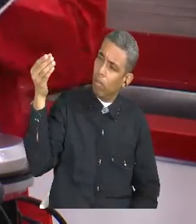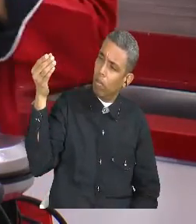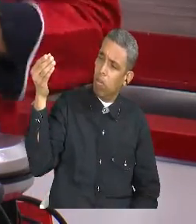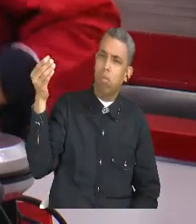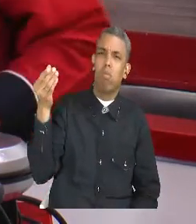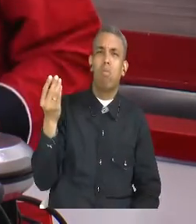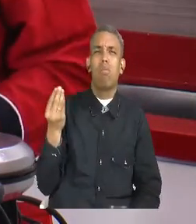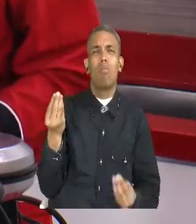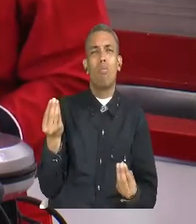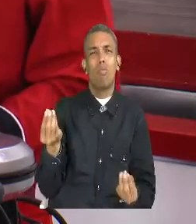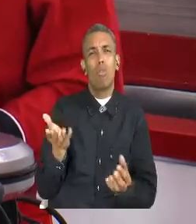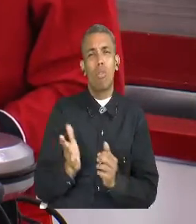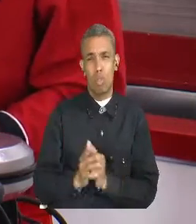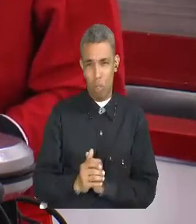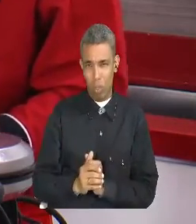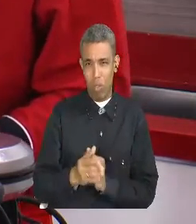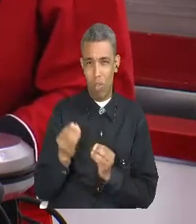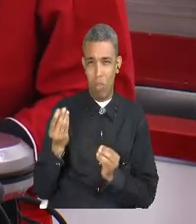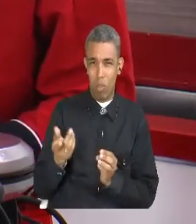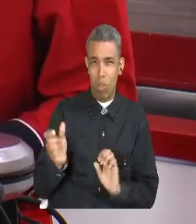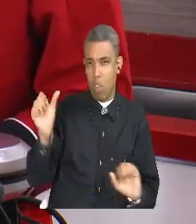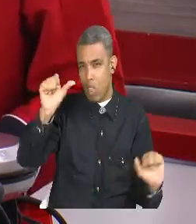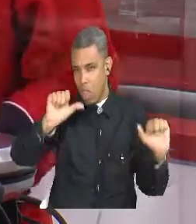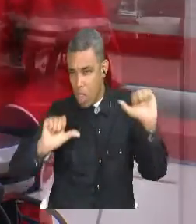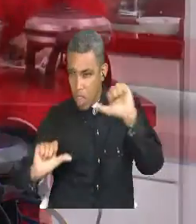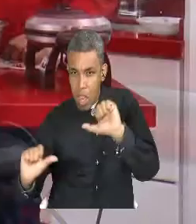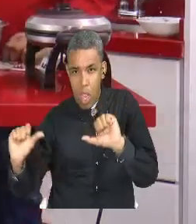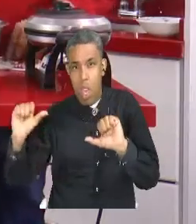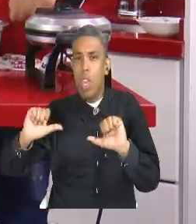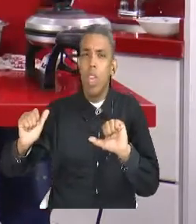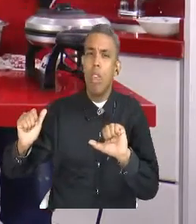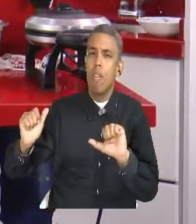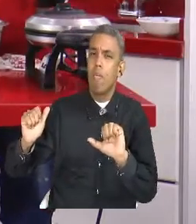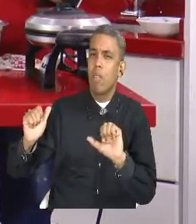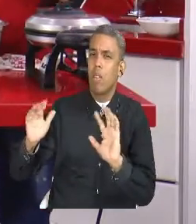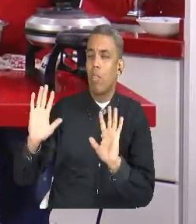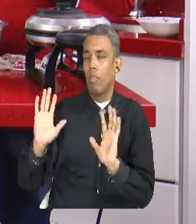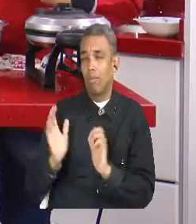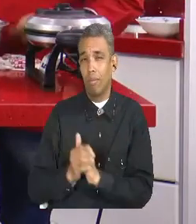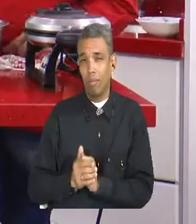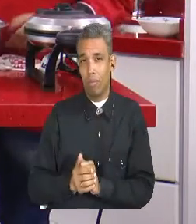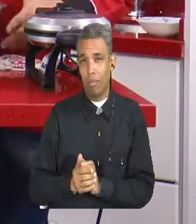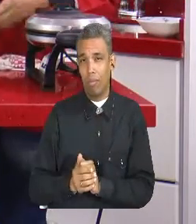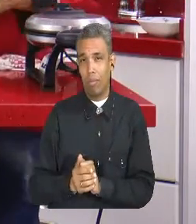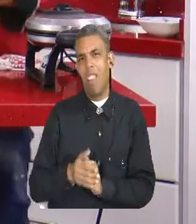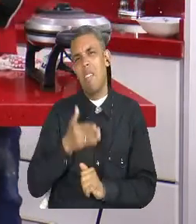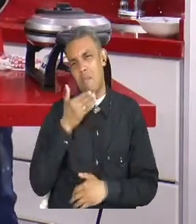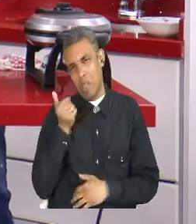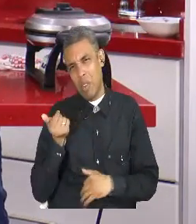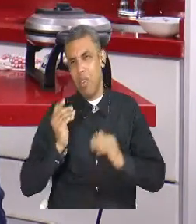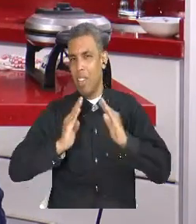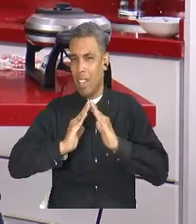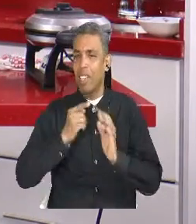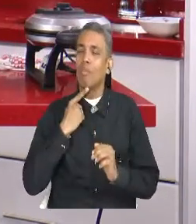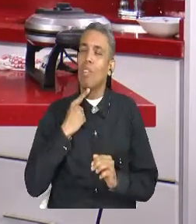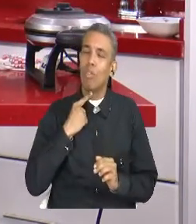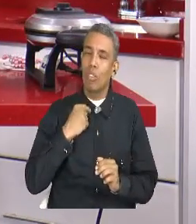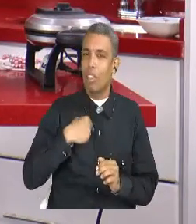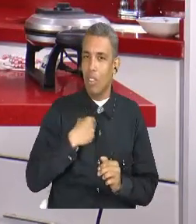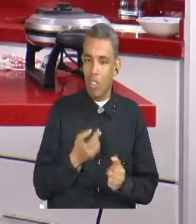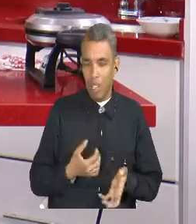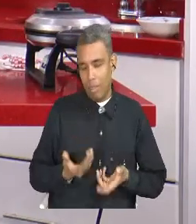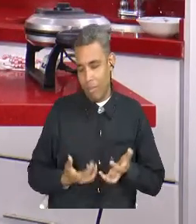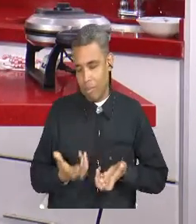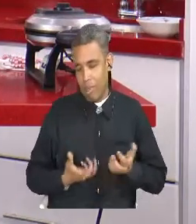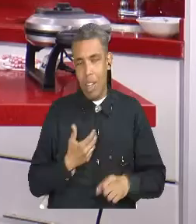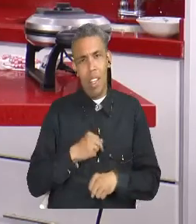conocer, muy comunes. Ok. ¿Listo? Bueno, el sabor, venga. Y el sabor también es muy, muy diferente, ¿listo? Ok. Entonces ya aquí vamos a llegar